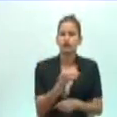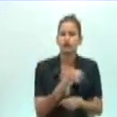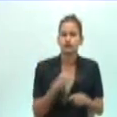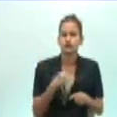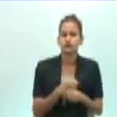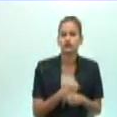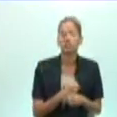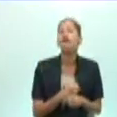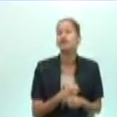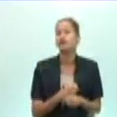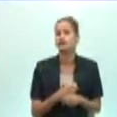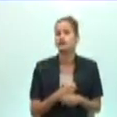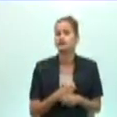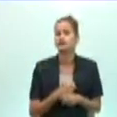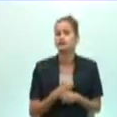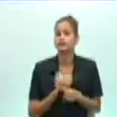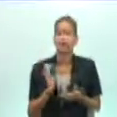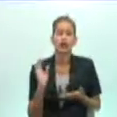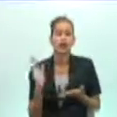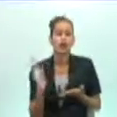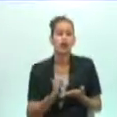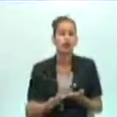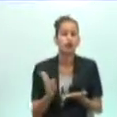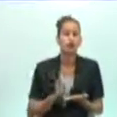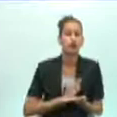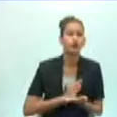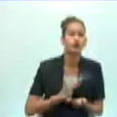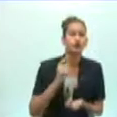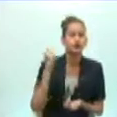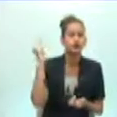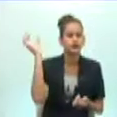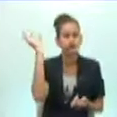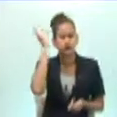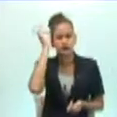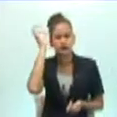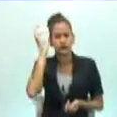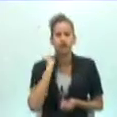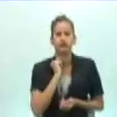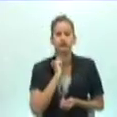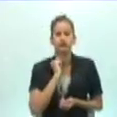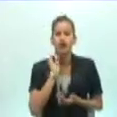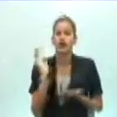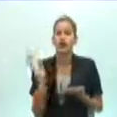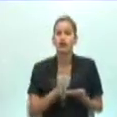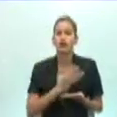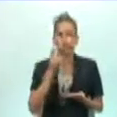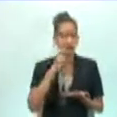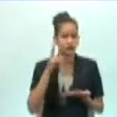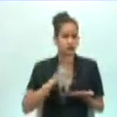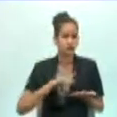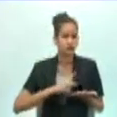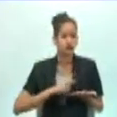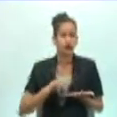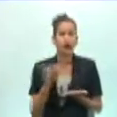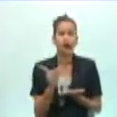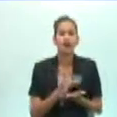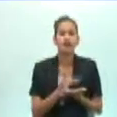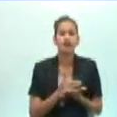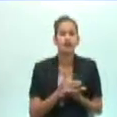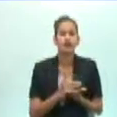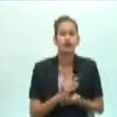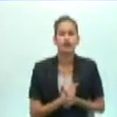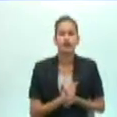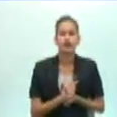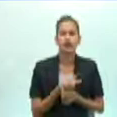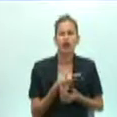de español, su libro de lectura, los diccionarios, por si son necesarios para estar buscando alguna palabra